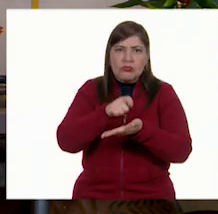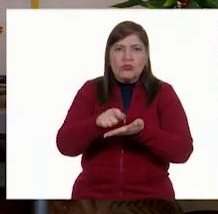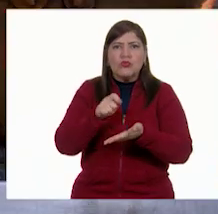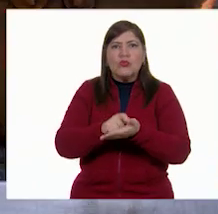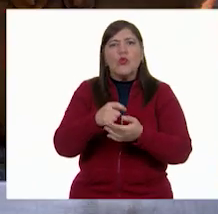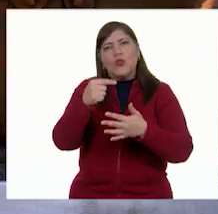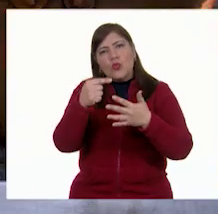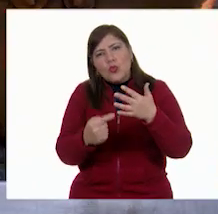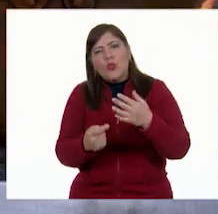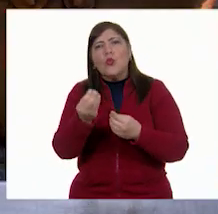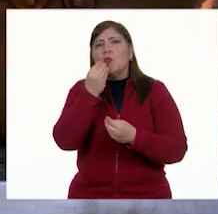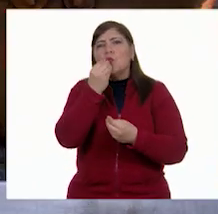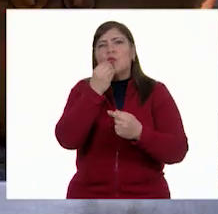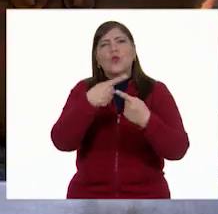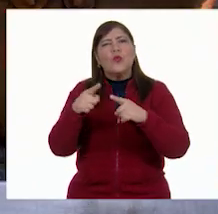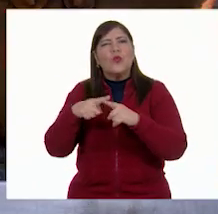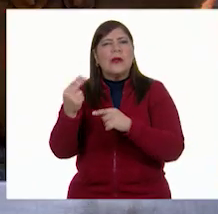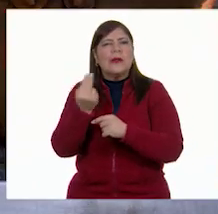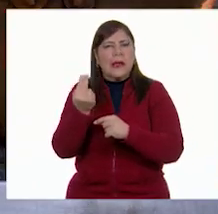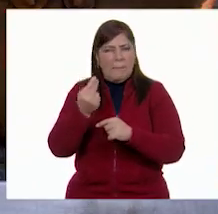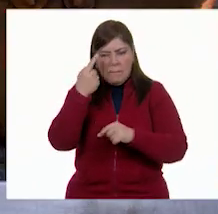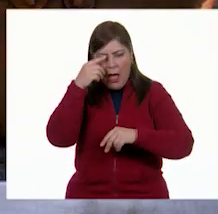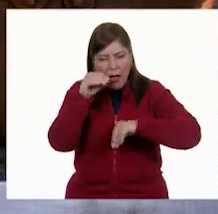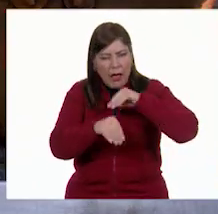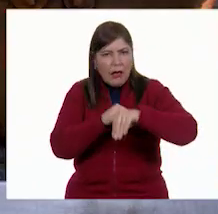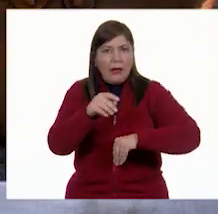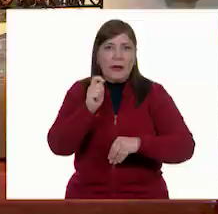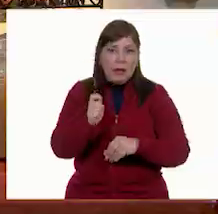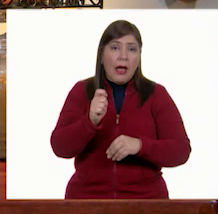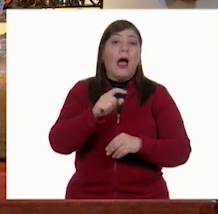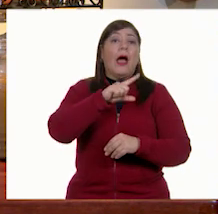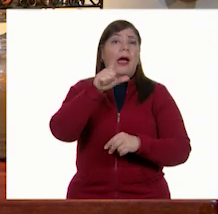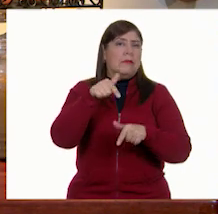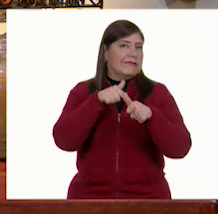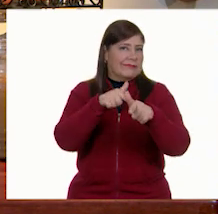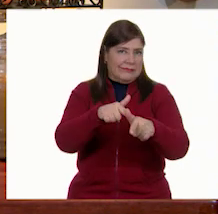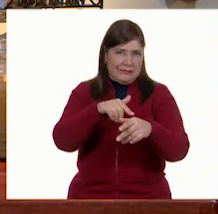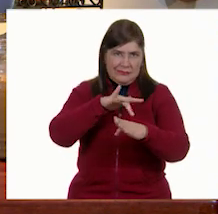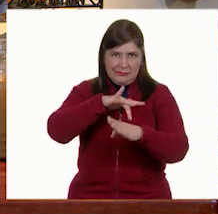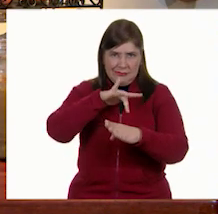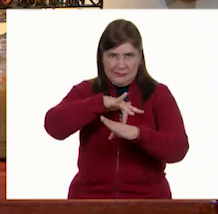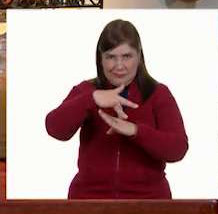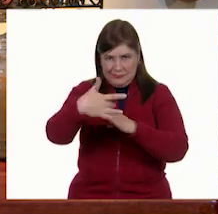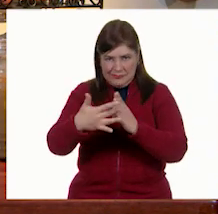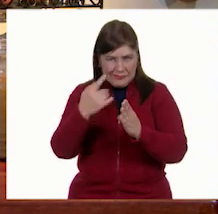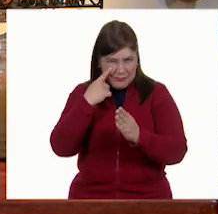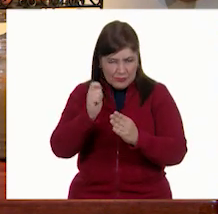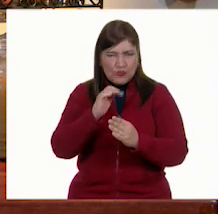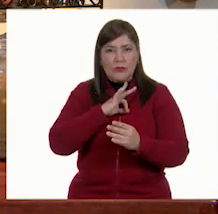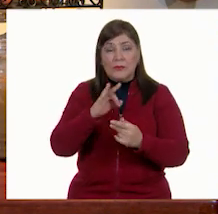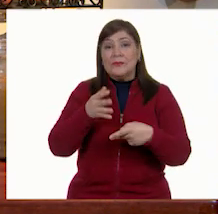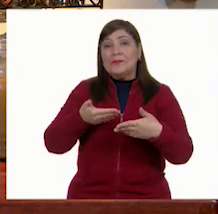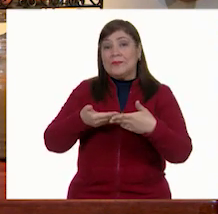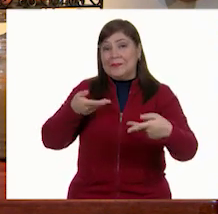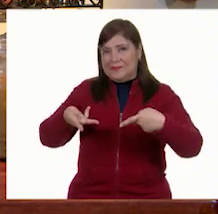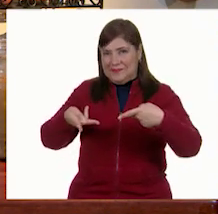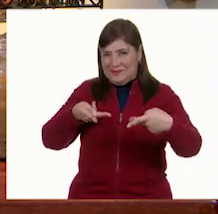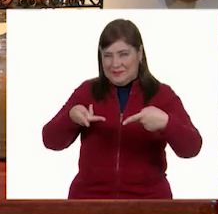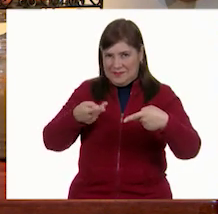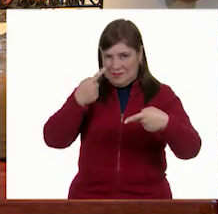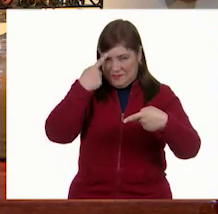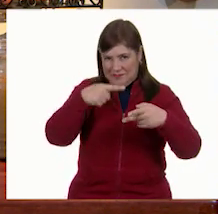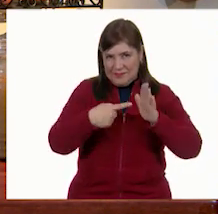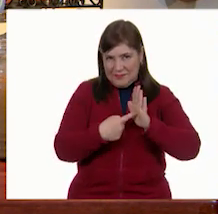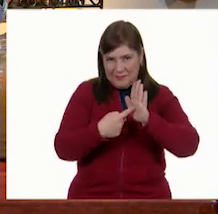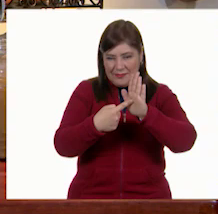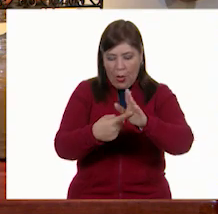ingredientes. Así vamos a continuar con los nopales. Vamos a preparar la mesa para presentarles